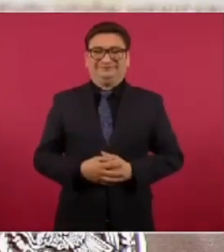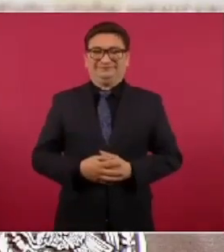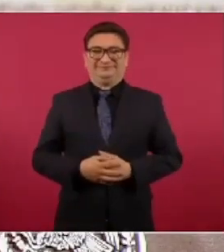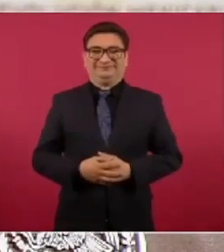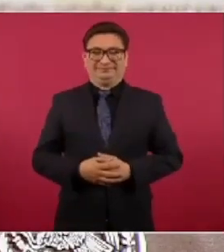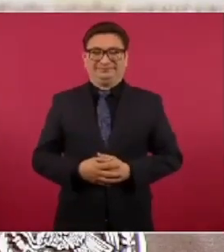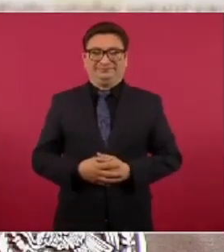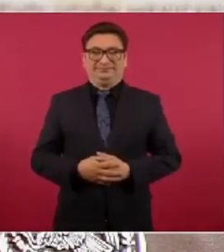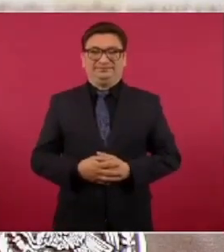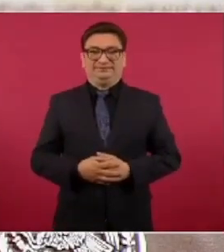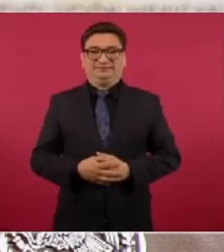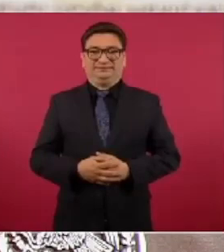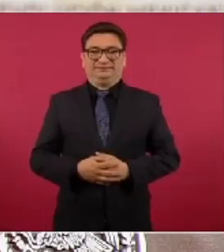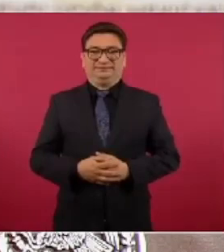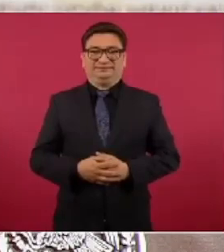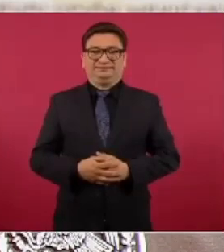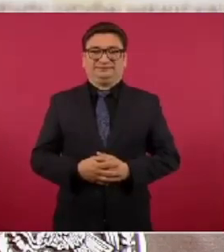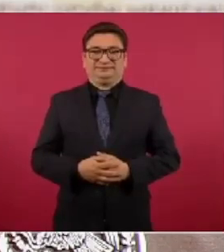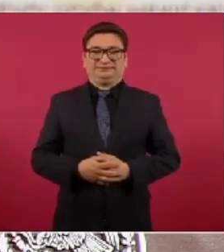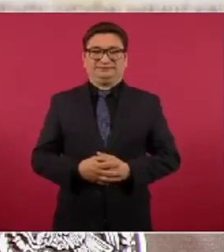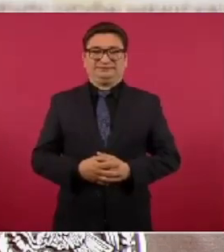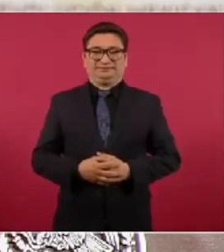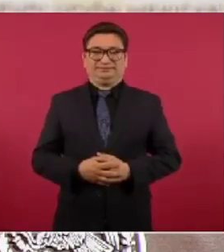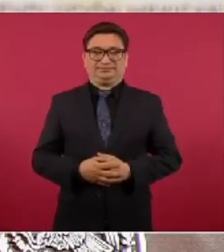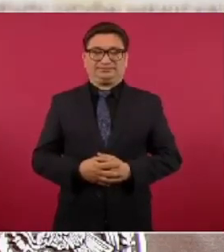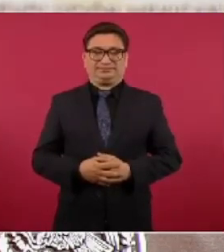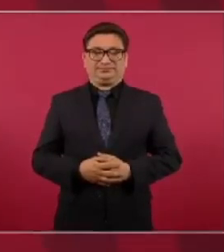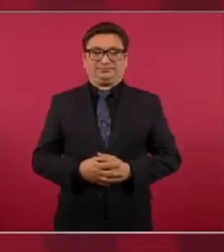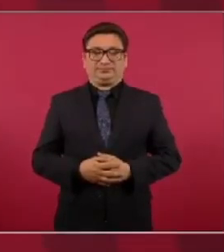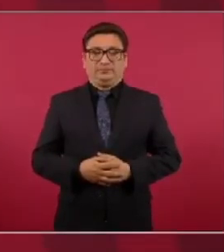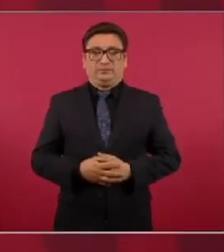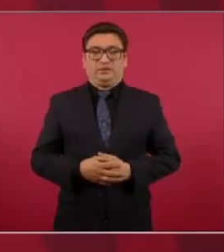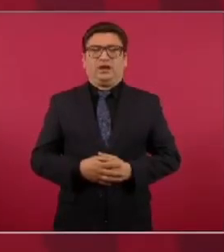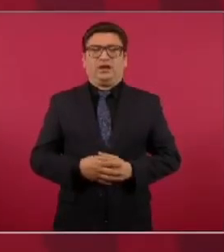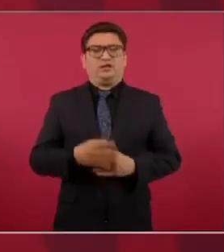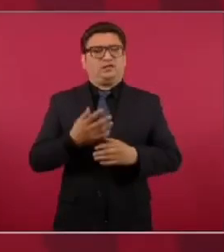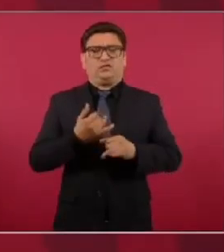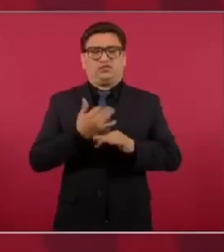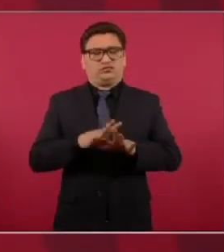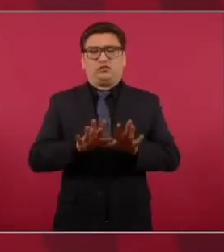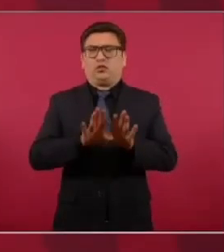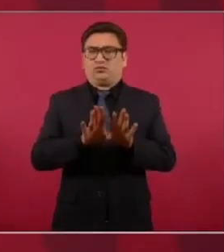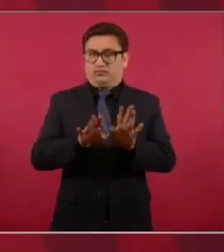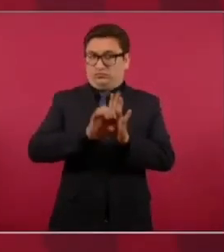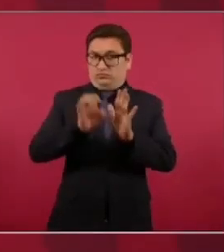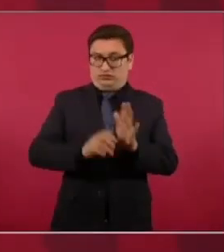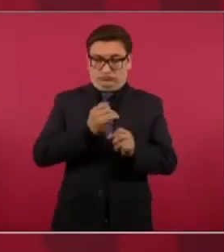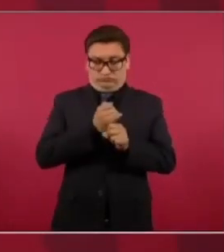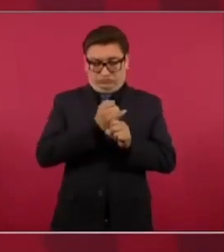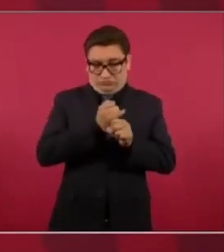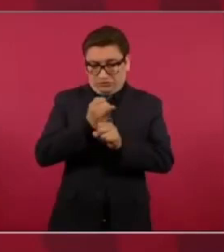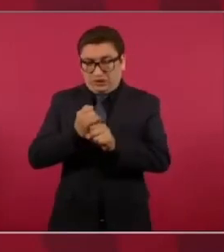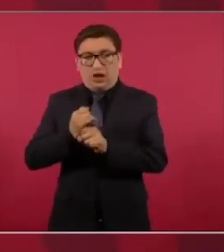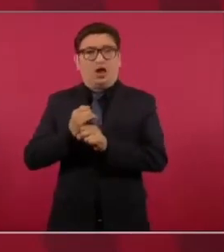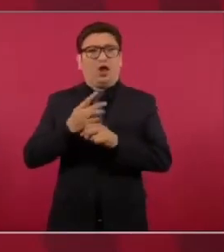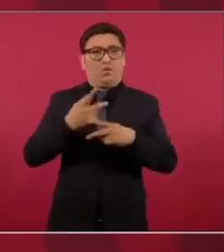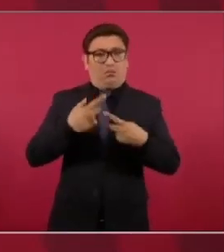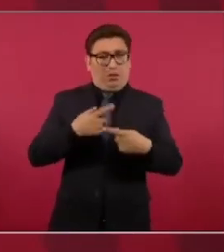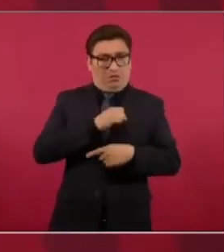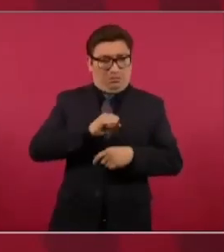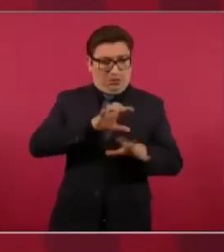que se tiene en investigaciones, en detenciones,